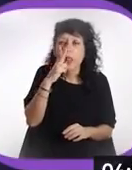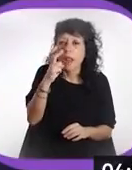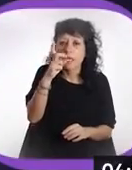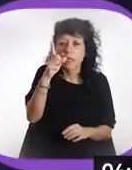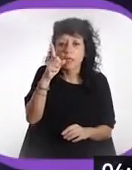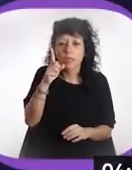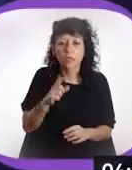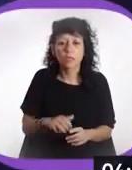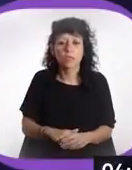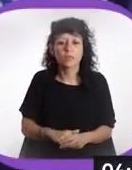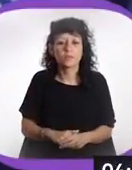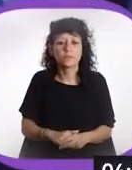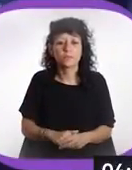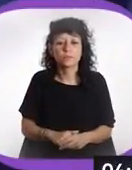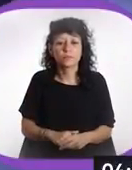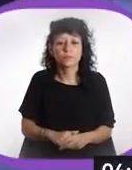¿Ah?